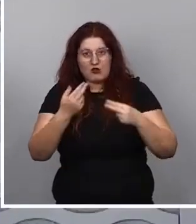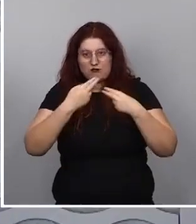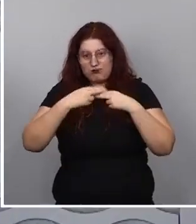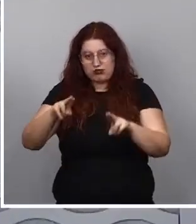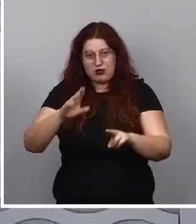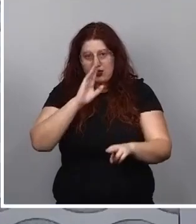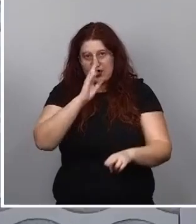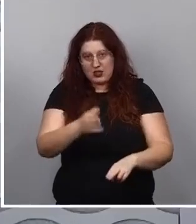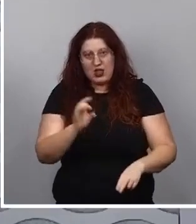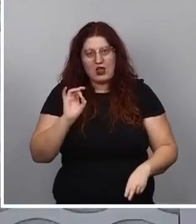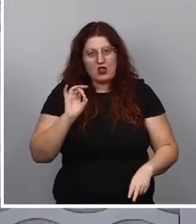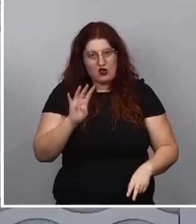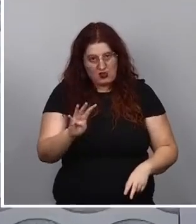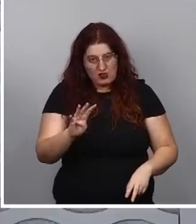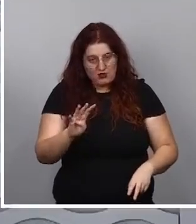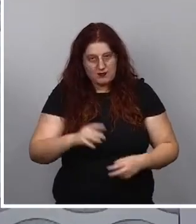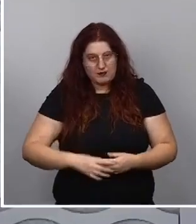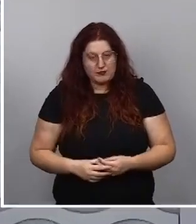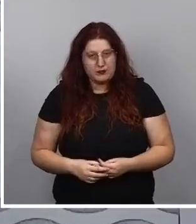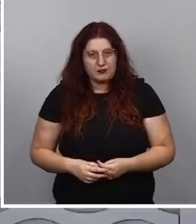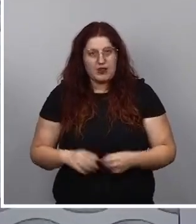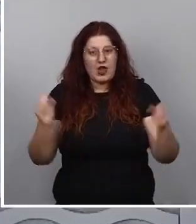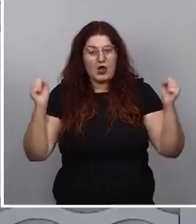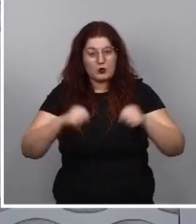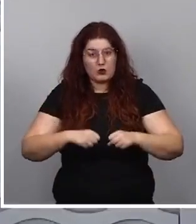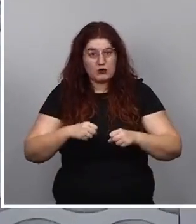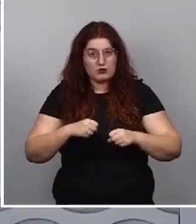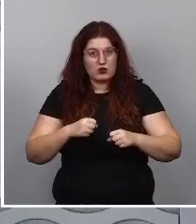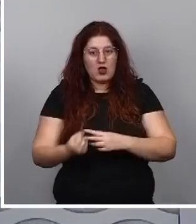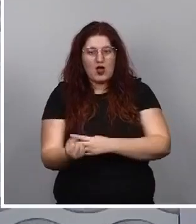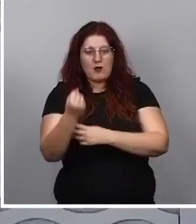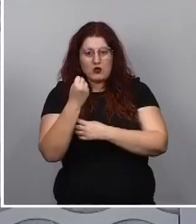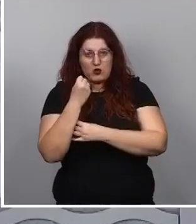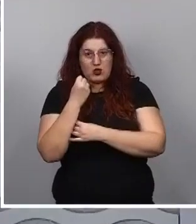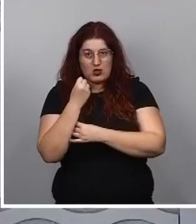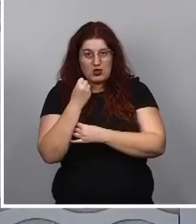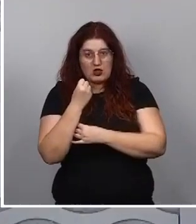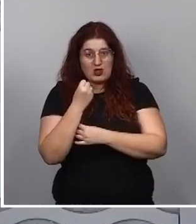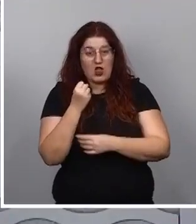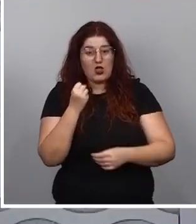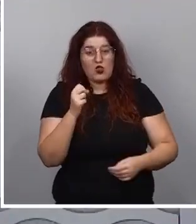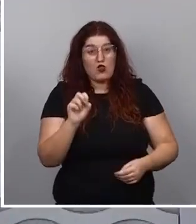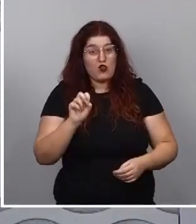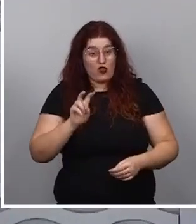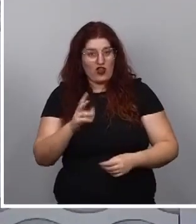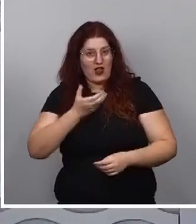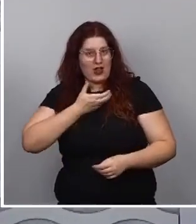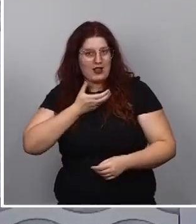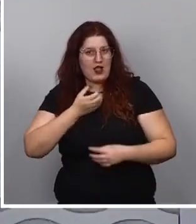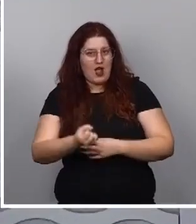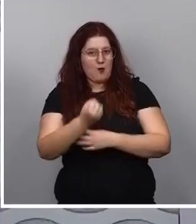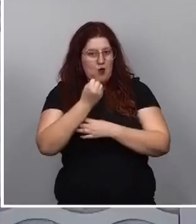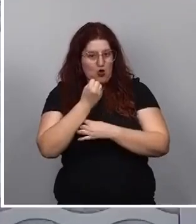14. Un acordo, como digo, respaldado por 12 de los alcaldes, por 14,